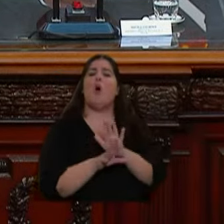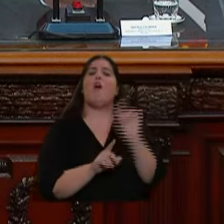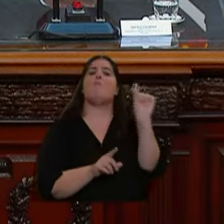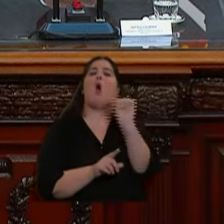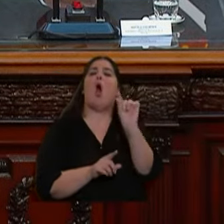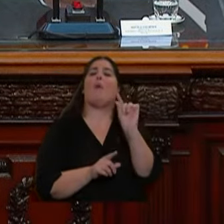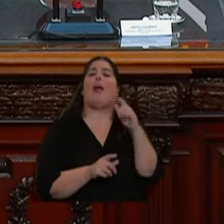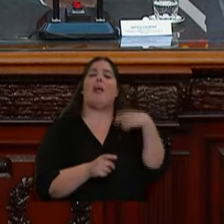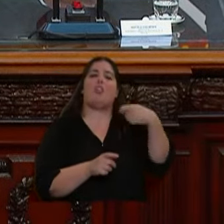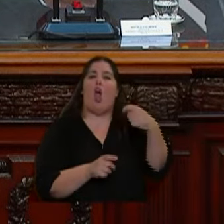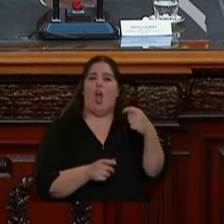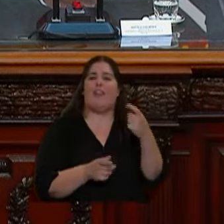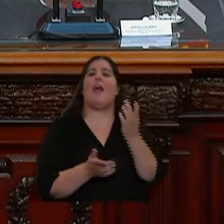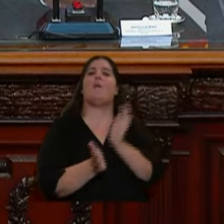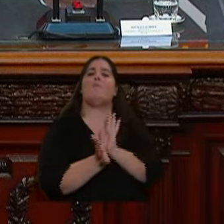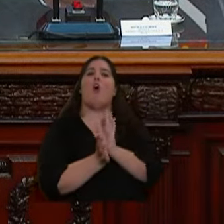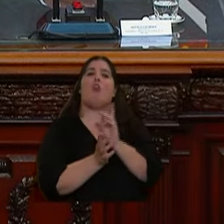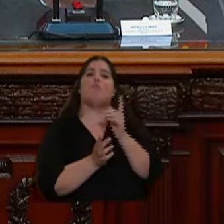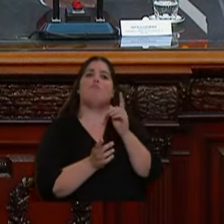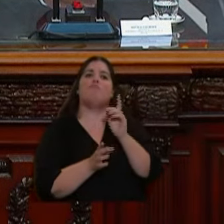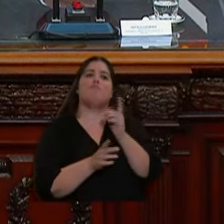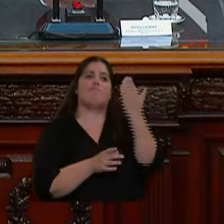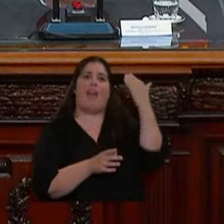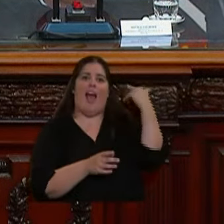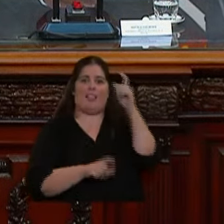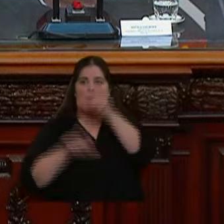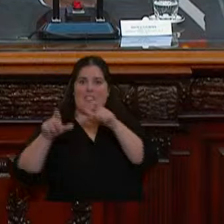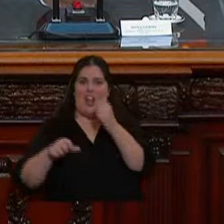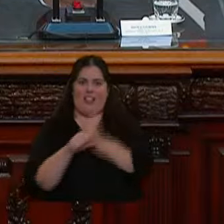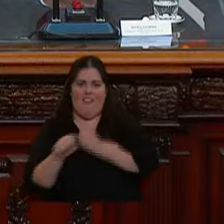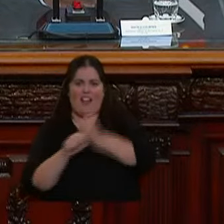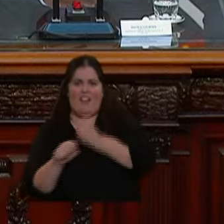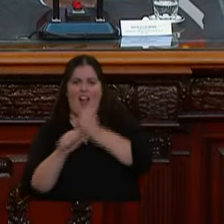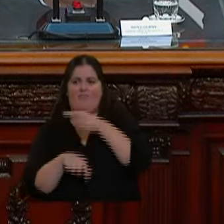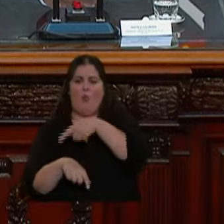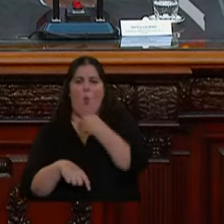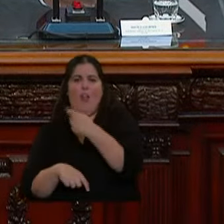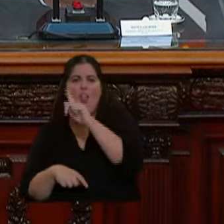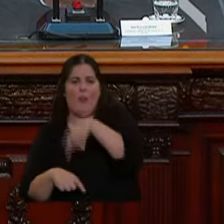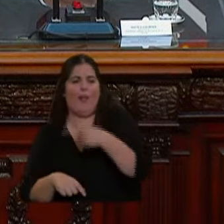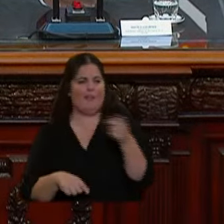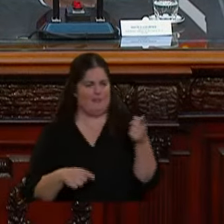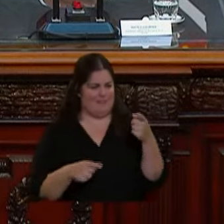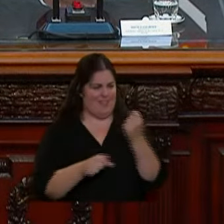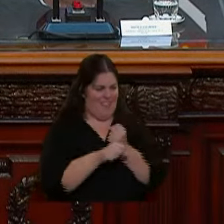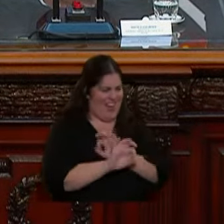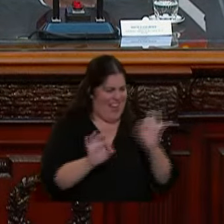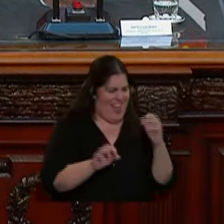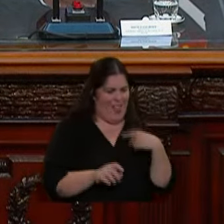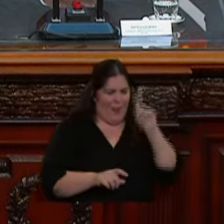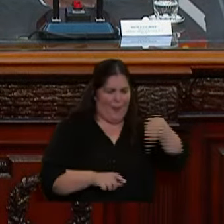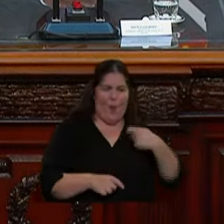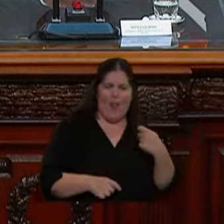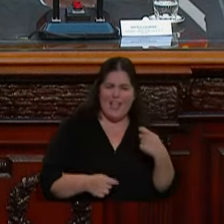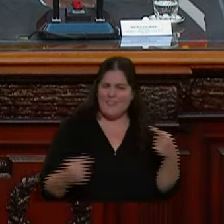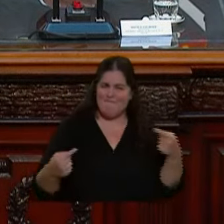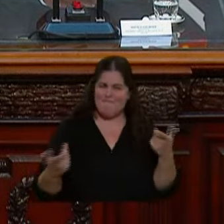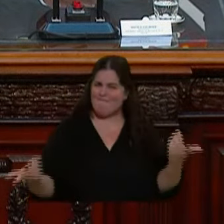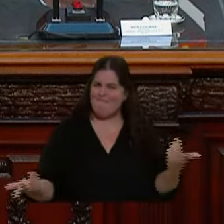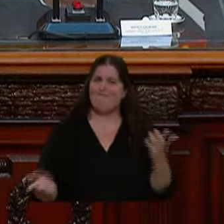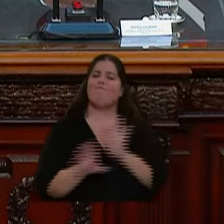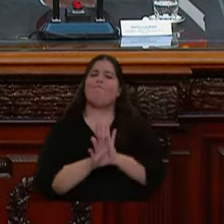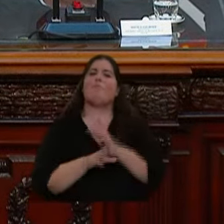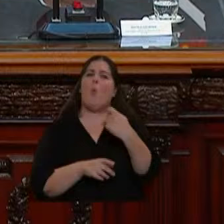afrenta moral para todos aquellos que durante toda su vida cumplieron con su responsabilidad. Los jubilados, víctimas de esta